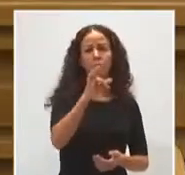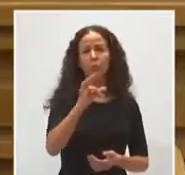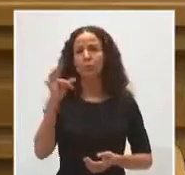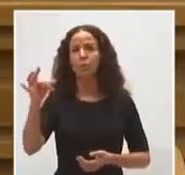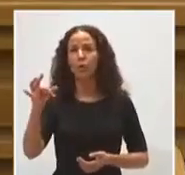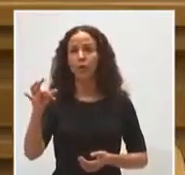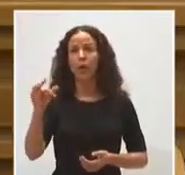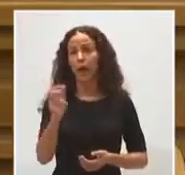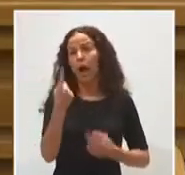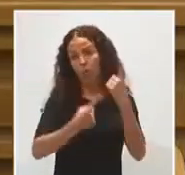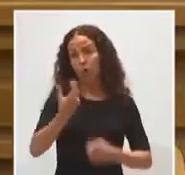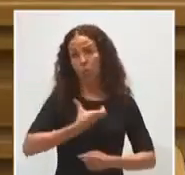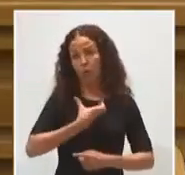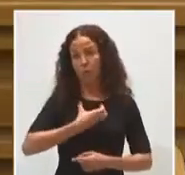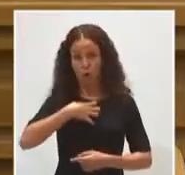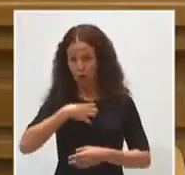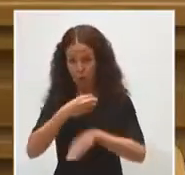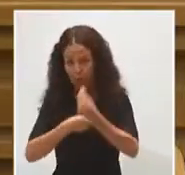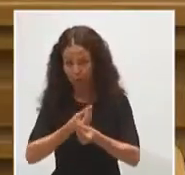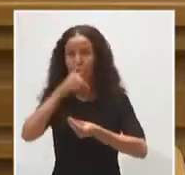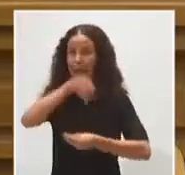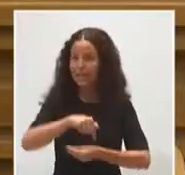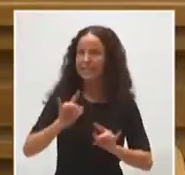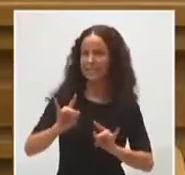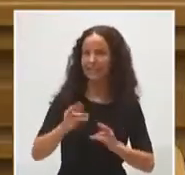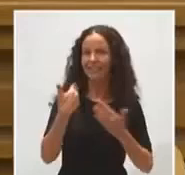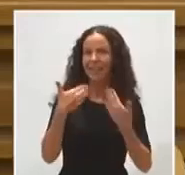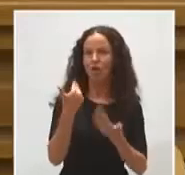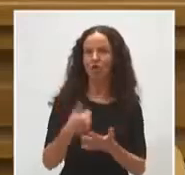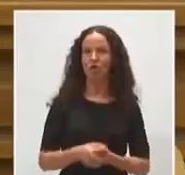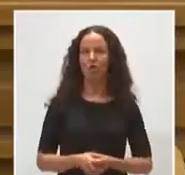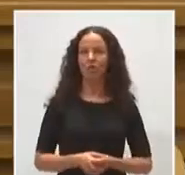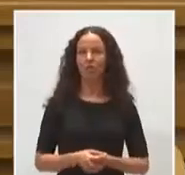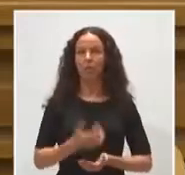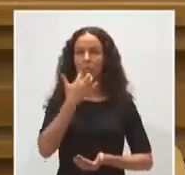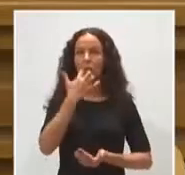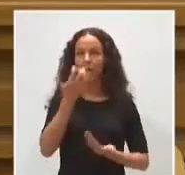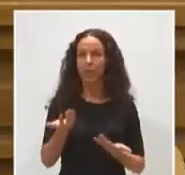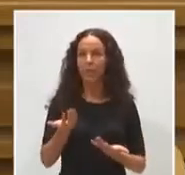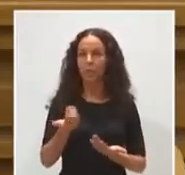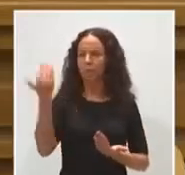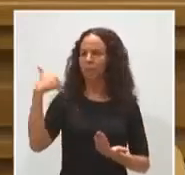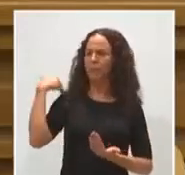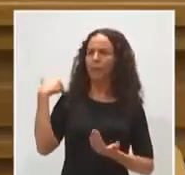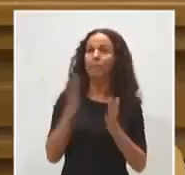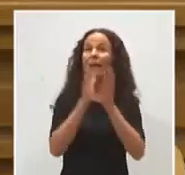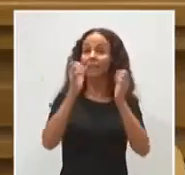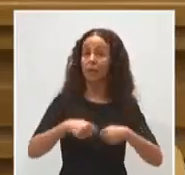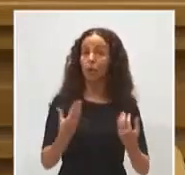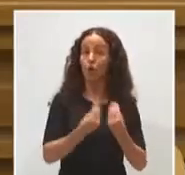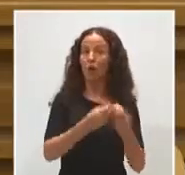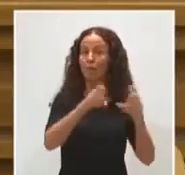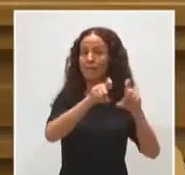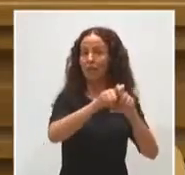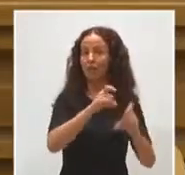hacer es imposible pero aquí si diálogo por ejemplo en su momento pactamos con empresarios y sindicatos